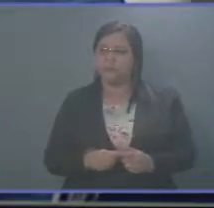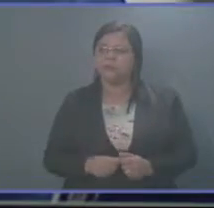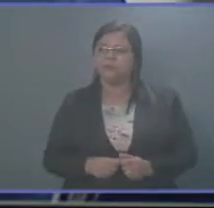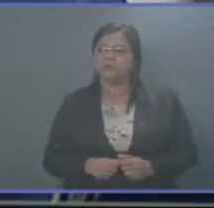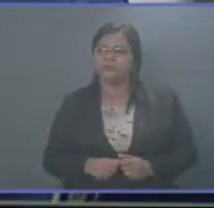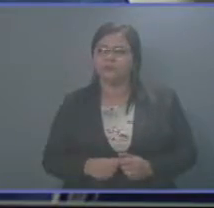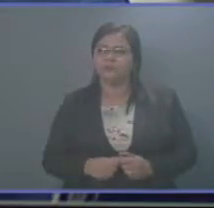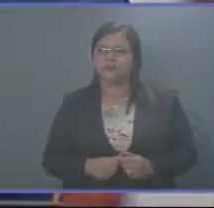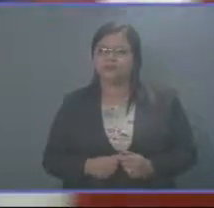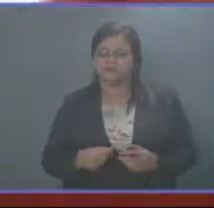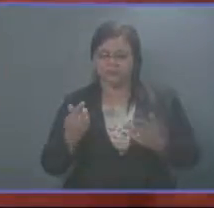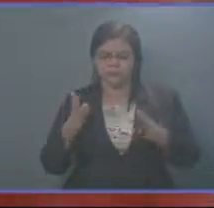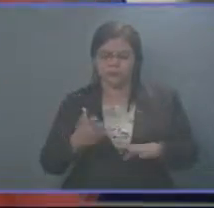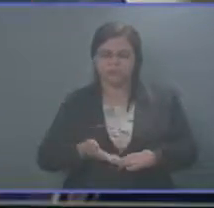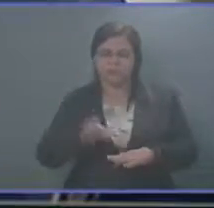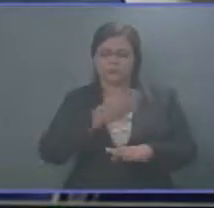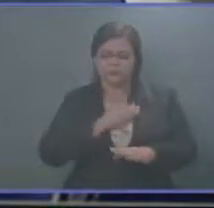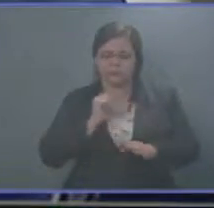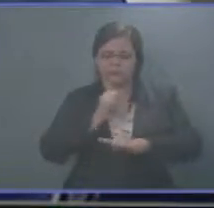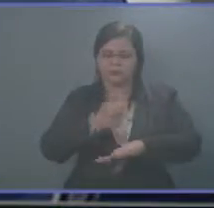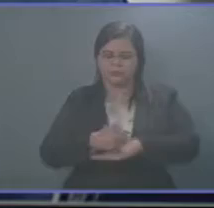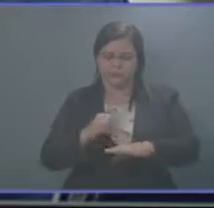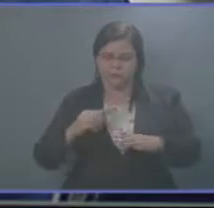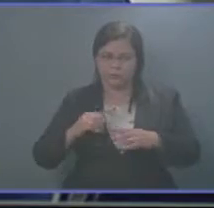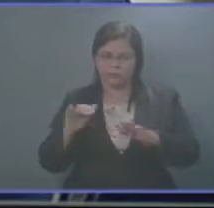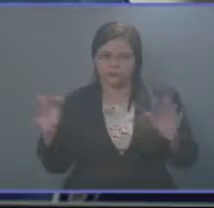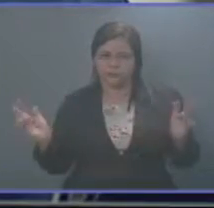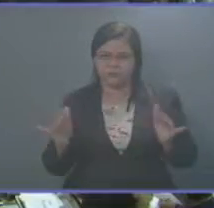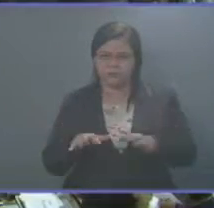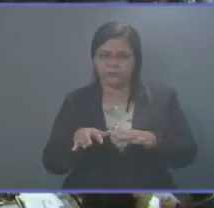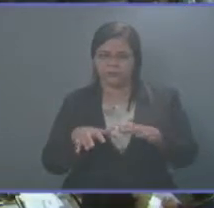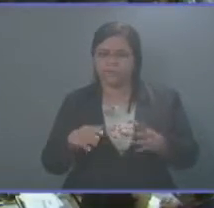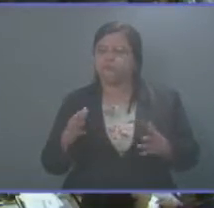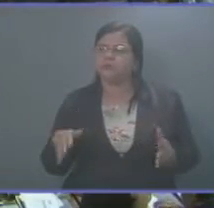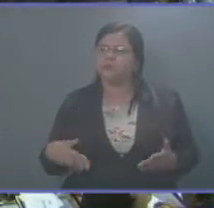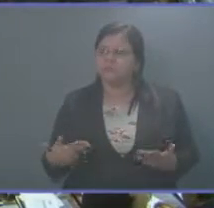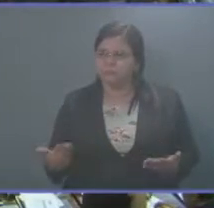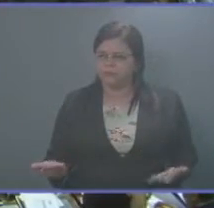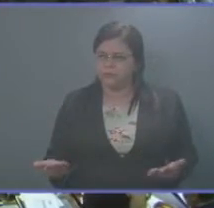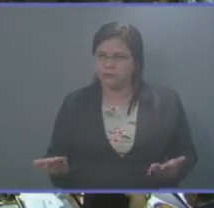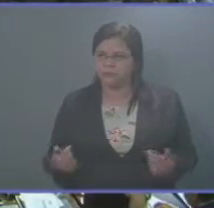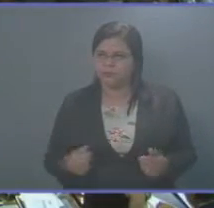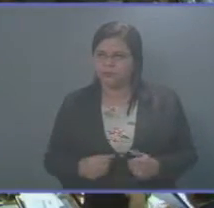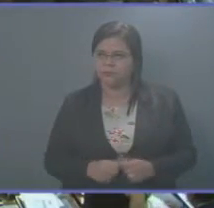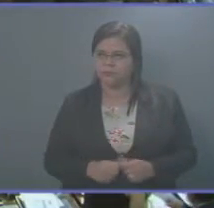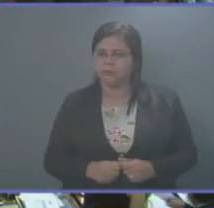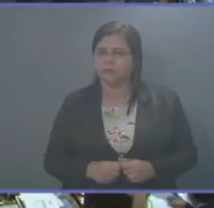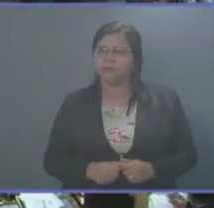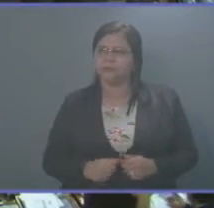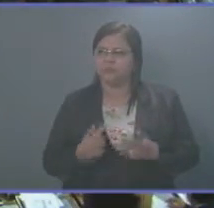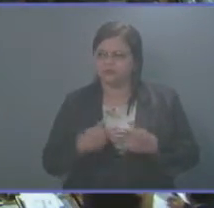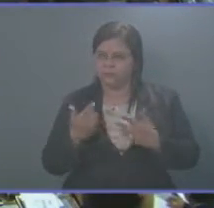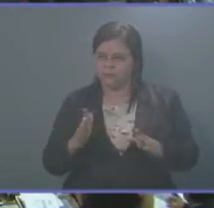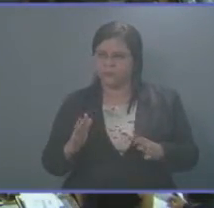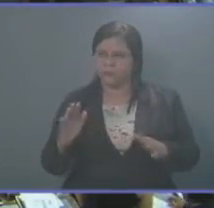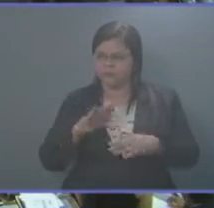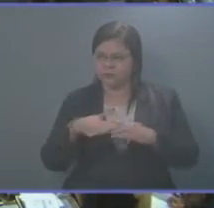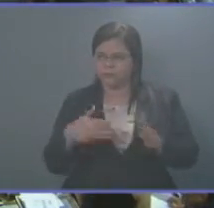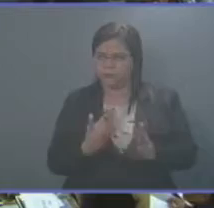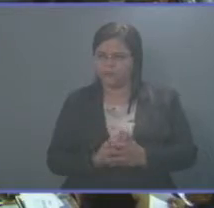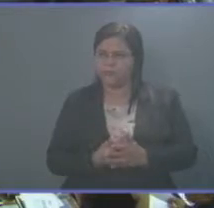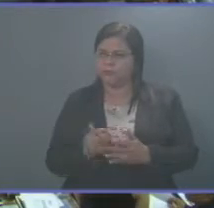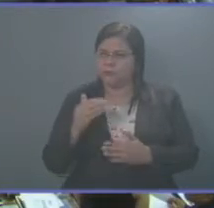se conformó en la plenaria anterior, que es con respecto a la investigación que se nos